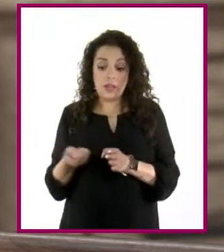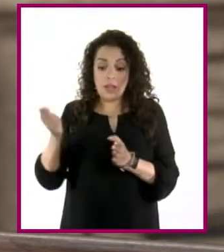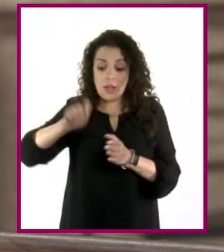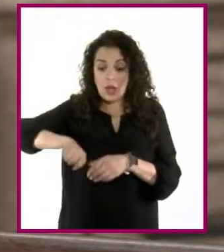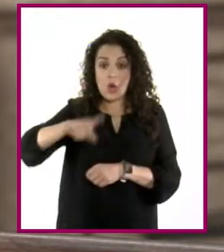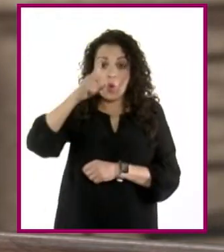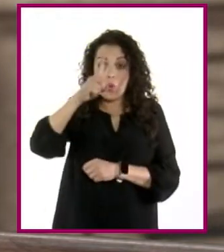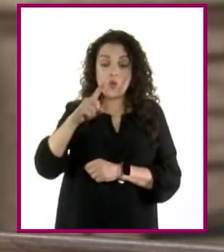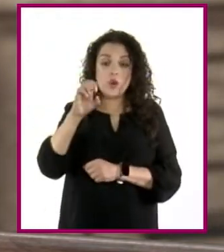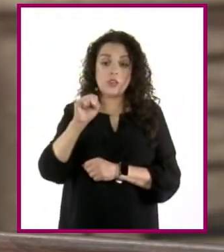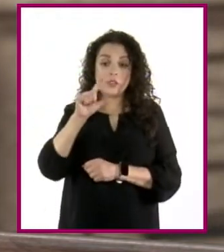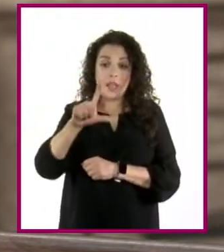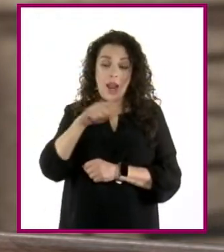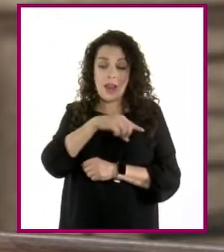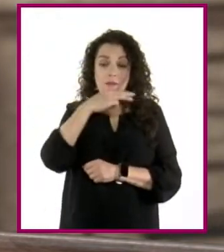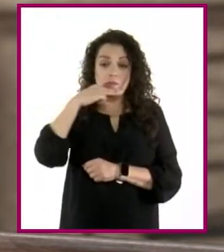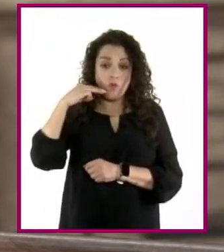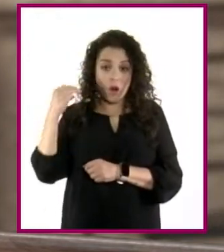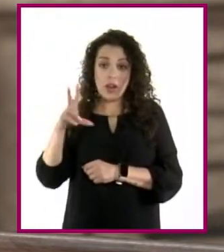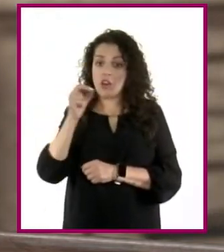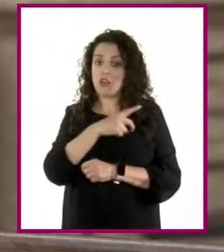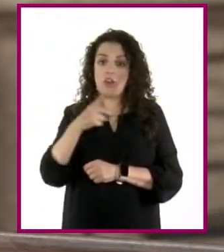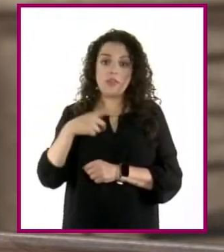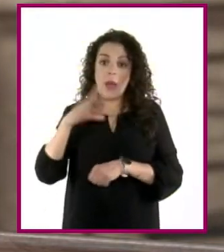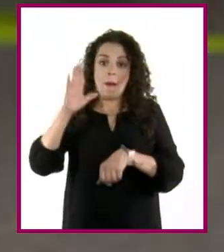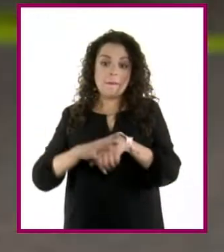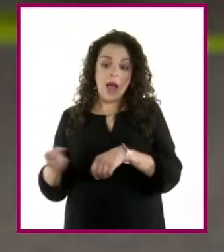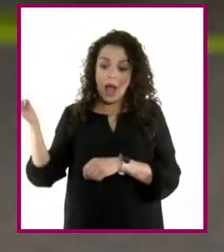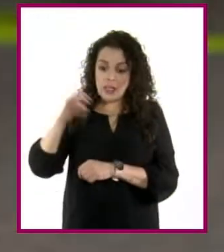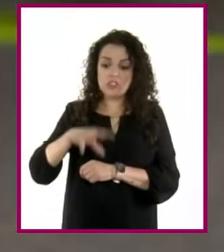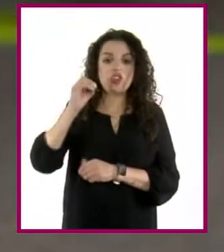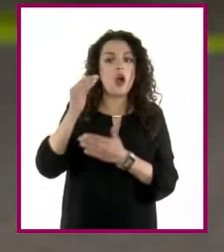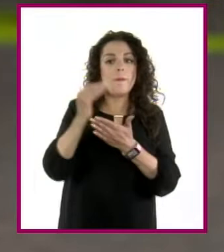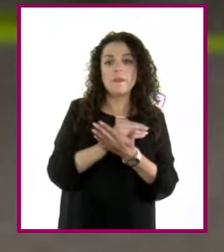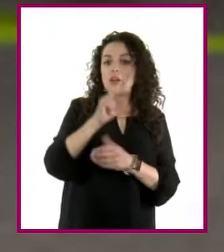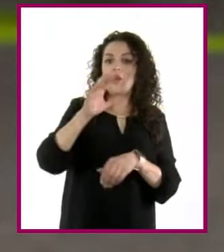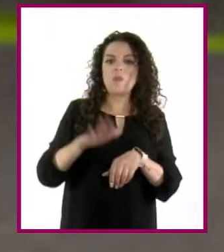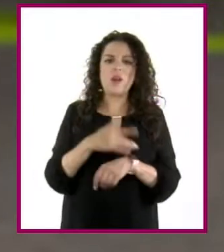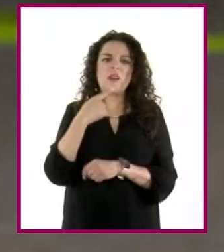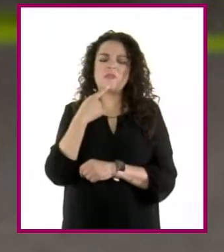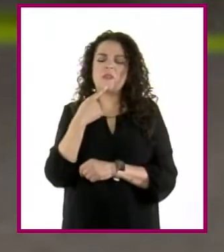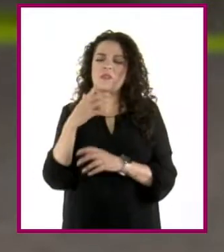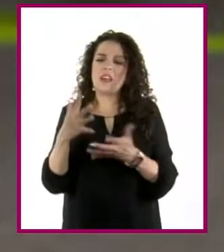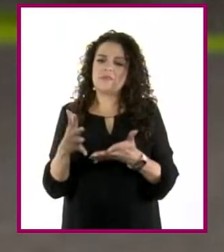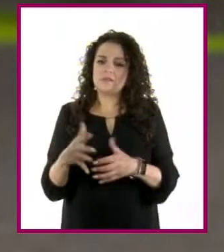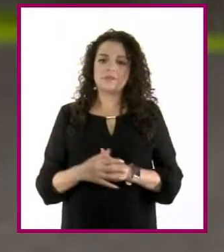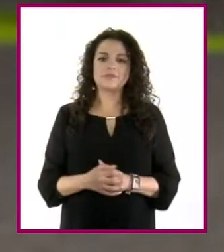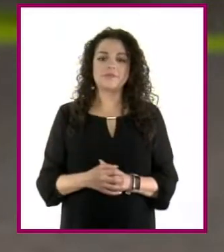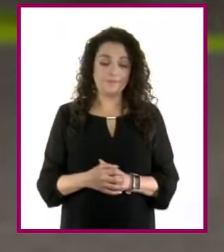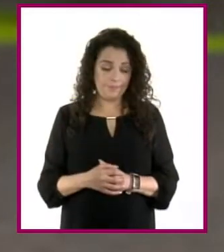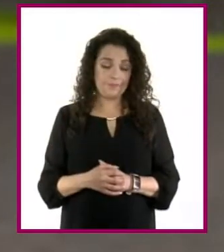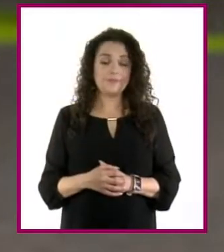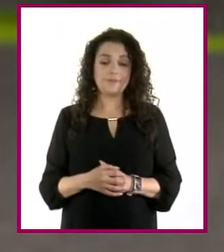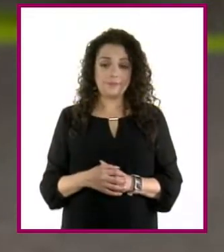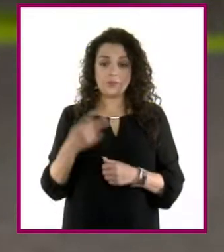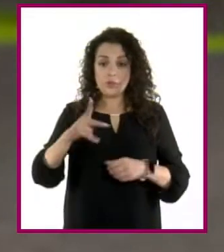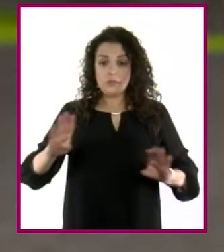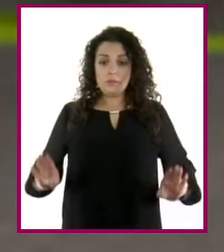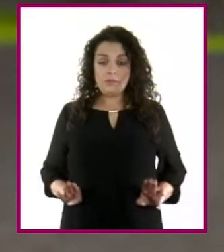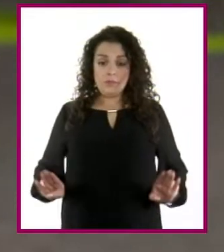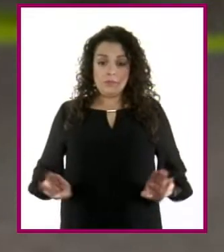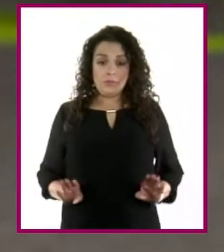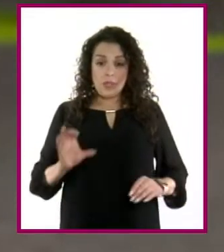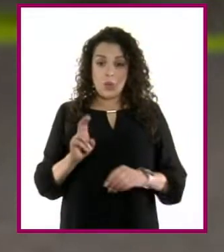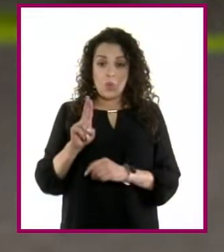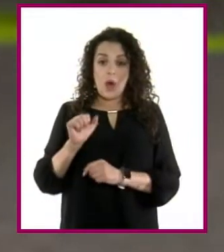le pones ni más ni menos. O se sala o sabe insípido. La máxima de cualidad dice que tratemos de decir cosas